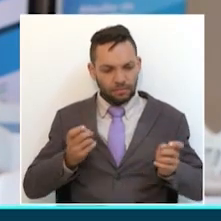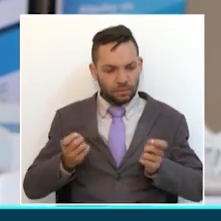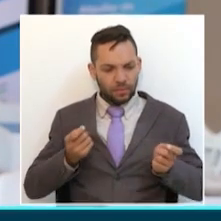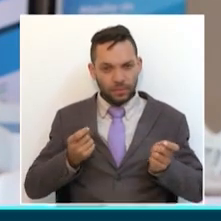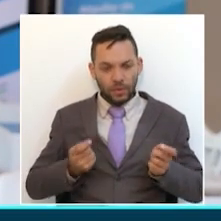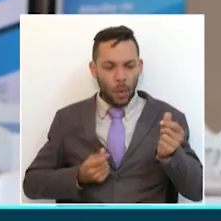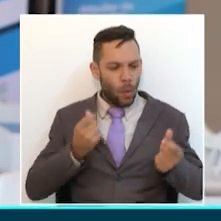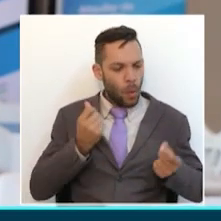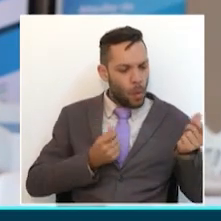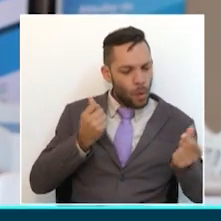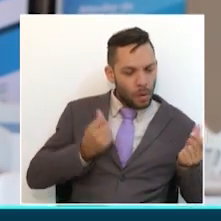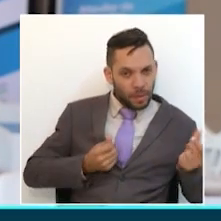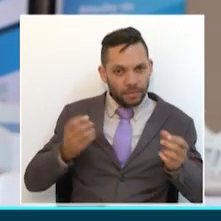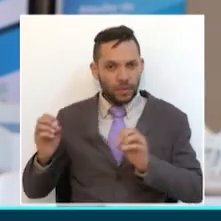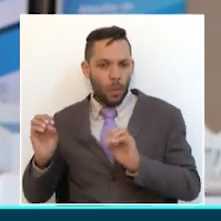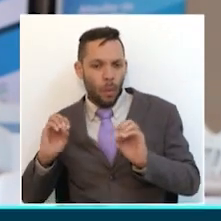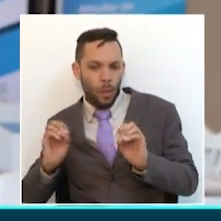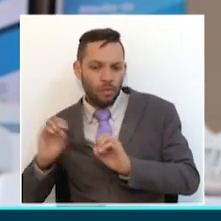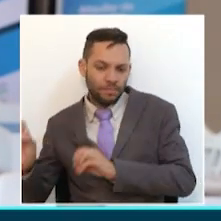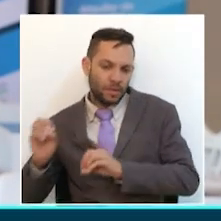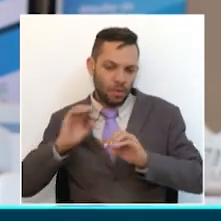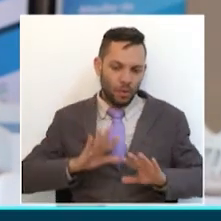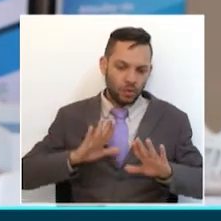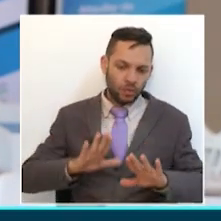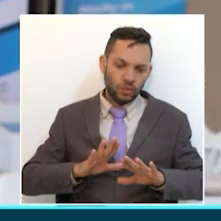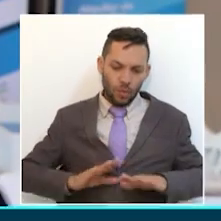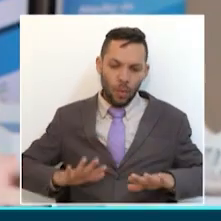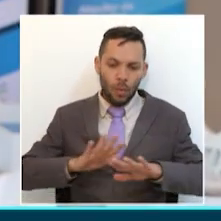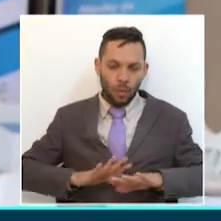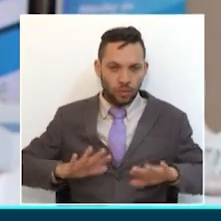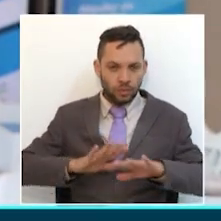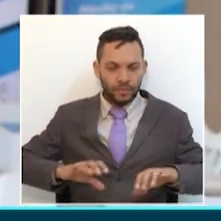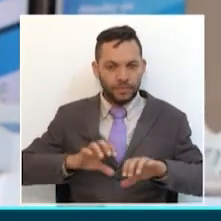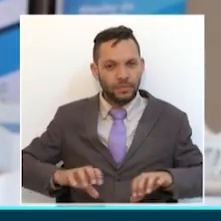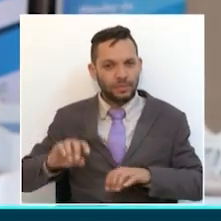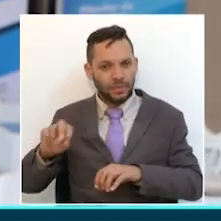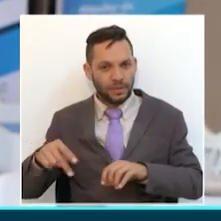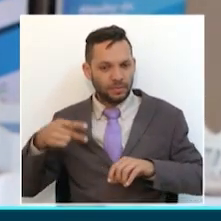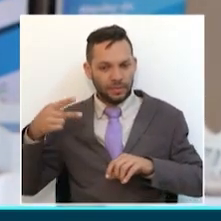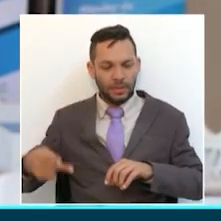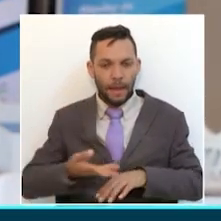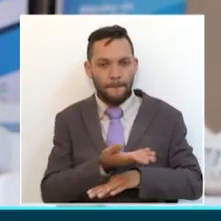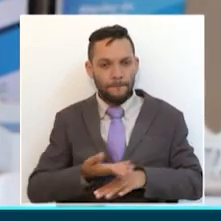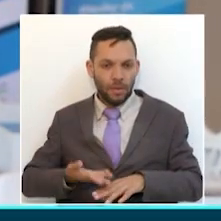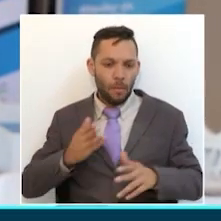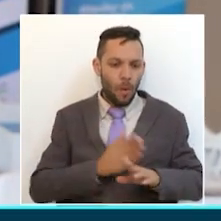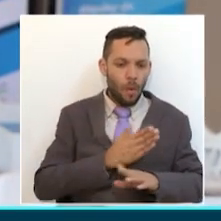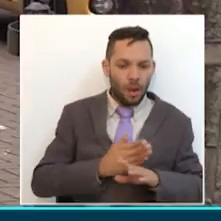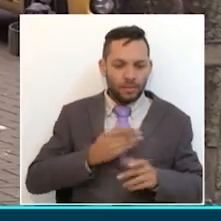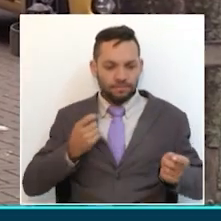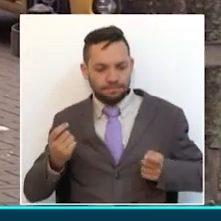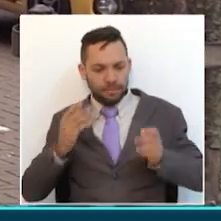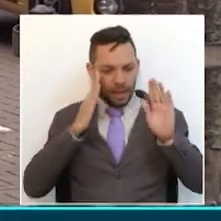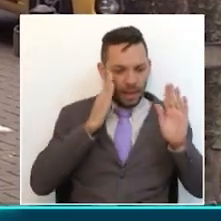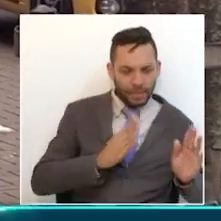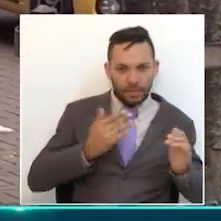y el importador o el proveedor de los bienes. En estas dos situaciones digamos que se encuentra el grueso de esas reclamaciones que realiza la ciudadanía.